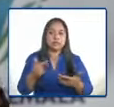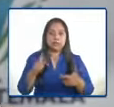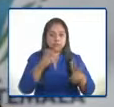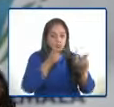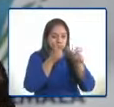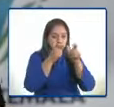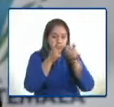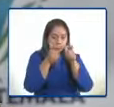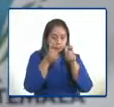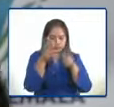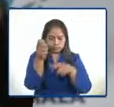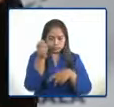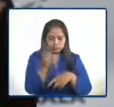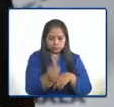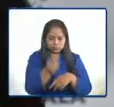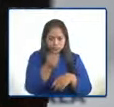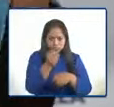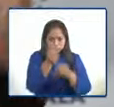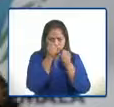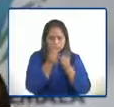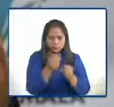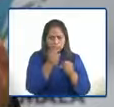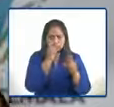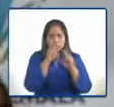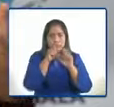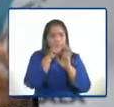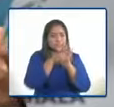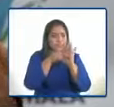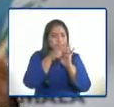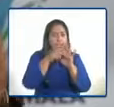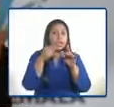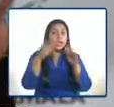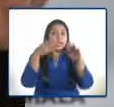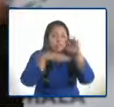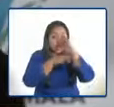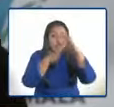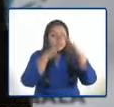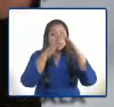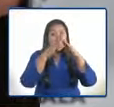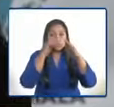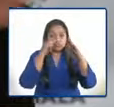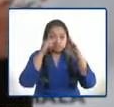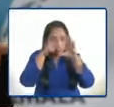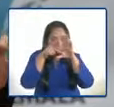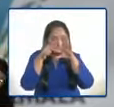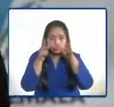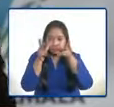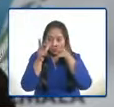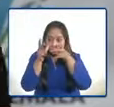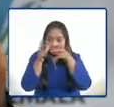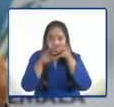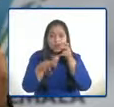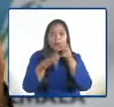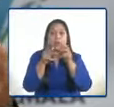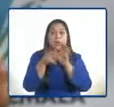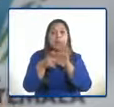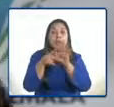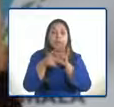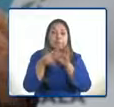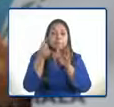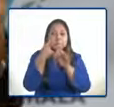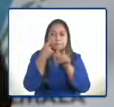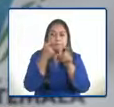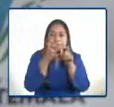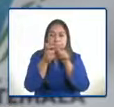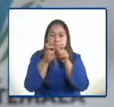hemos puesto cámaras dentro de algunos hogares para en lugares específicos para poder controlar